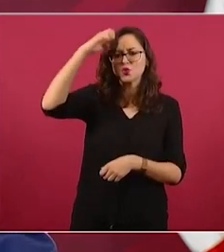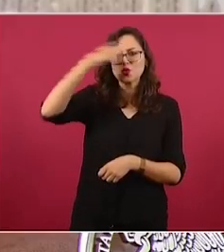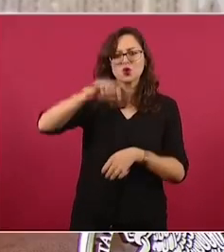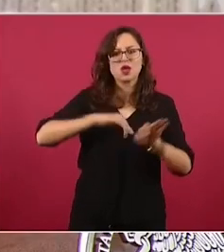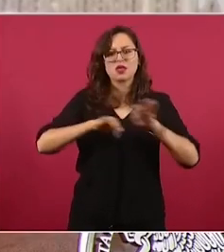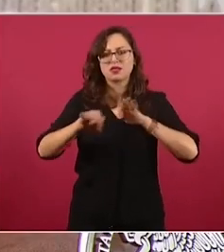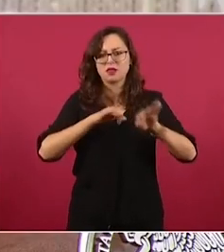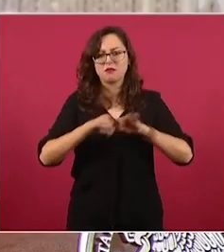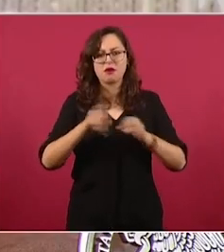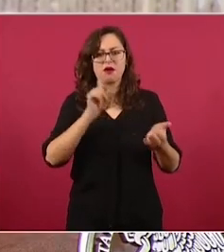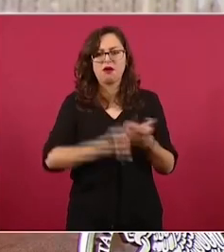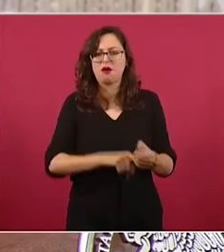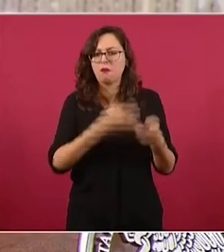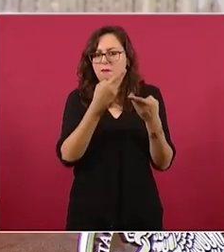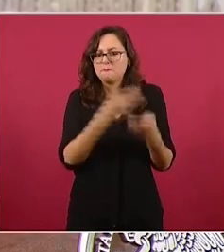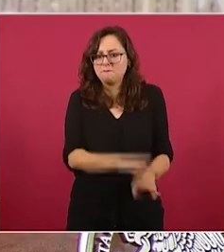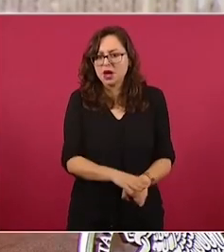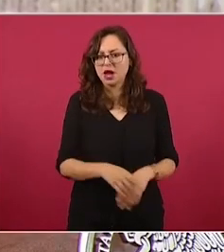y que